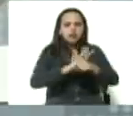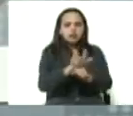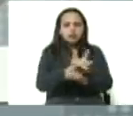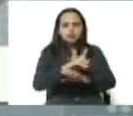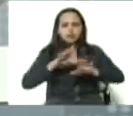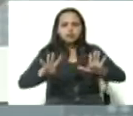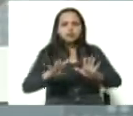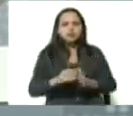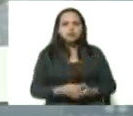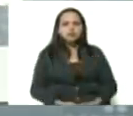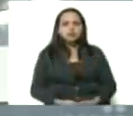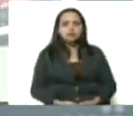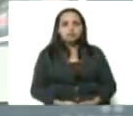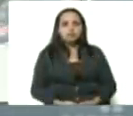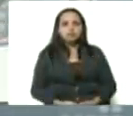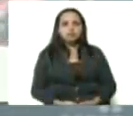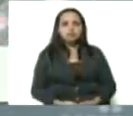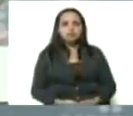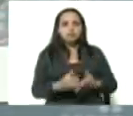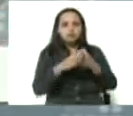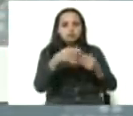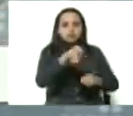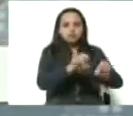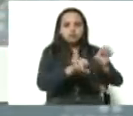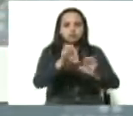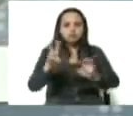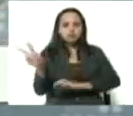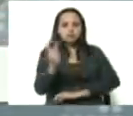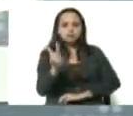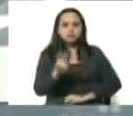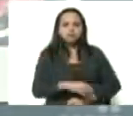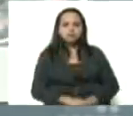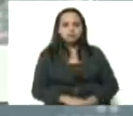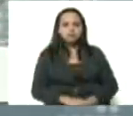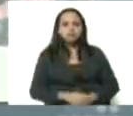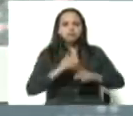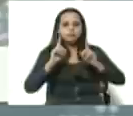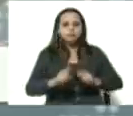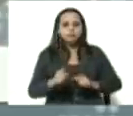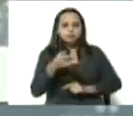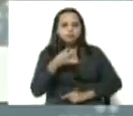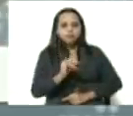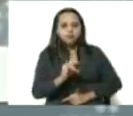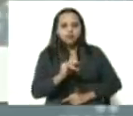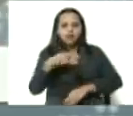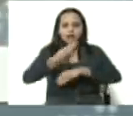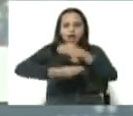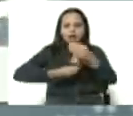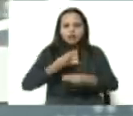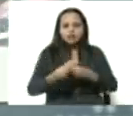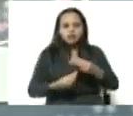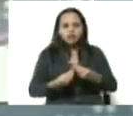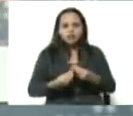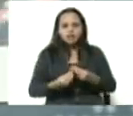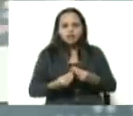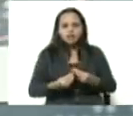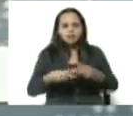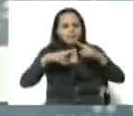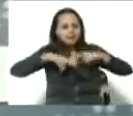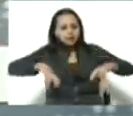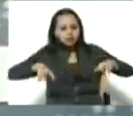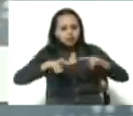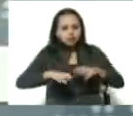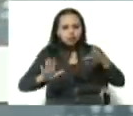COVID-19. Todo eso lo hemos venido evaluando en Venezuela. Hemos también estado elaborando estudios para